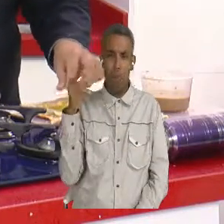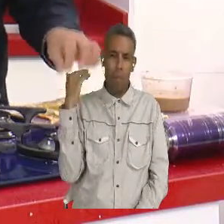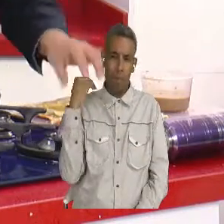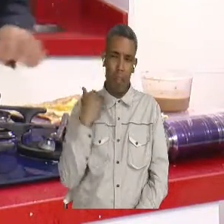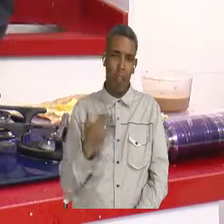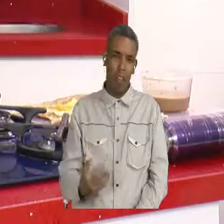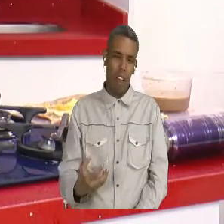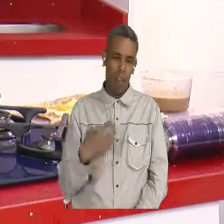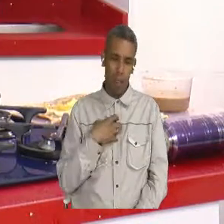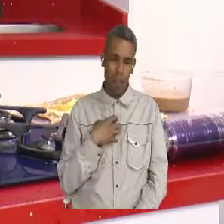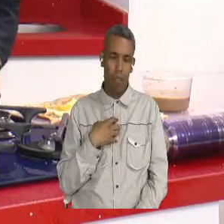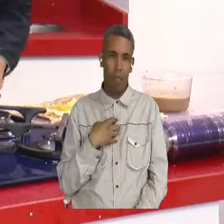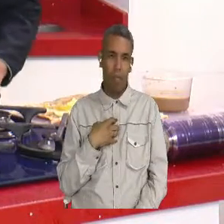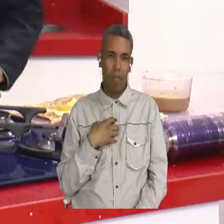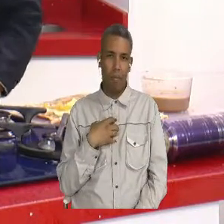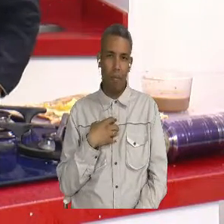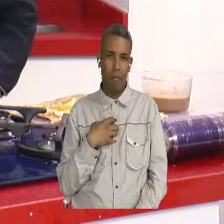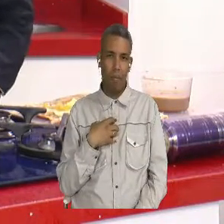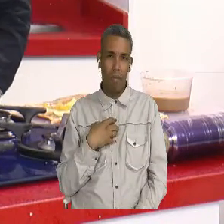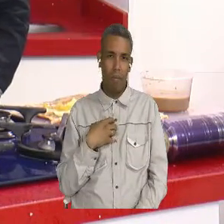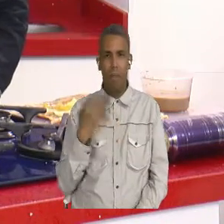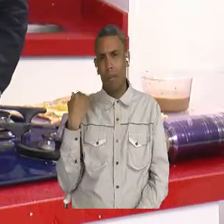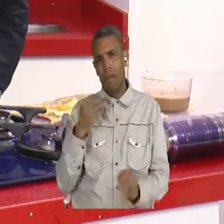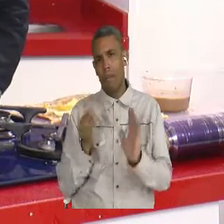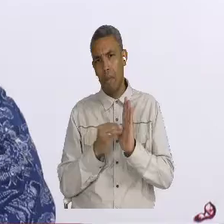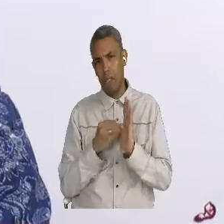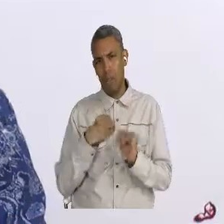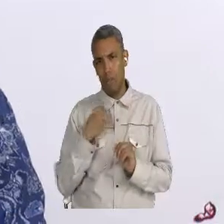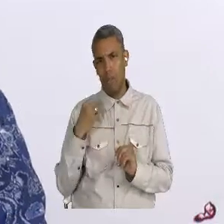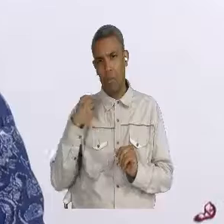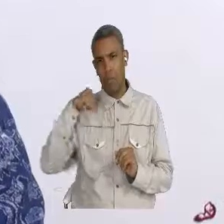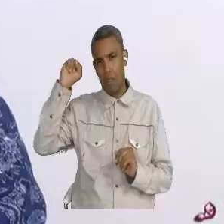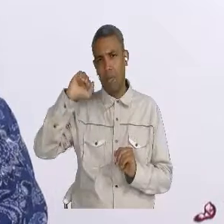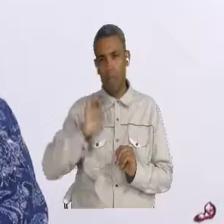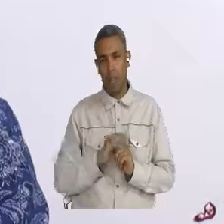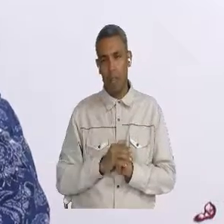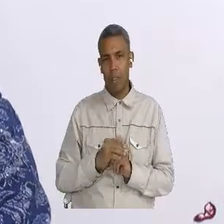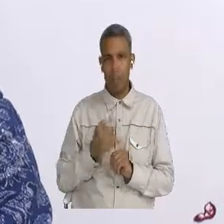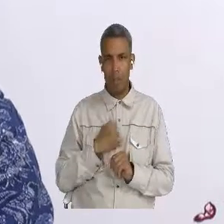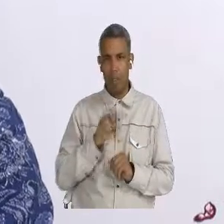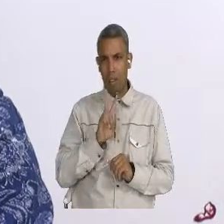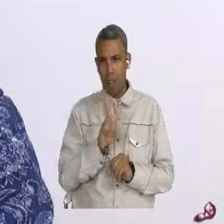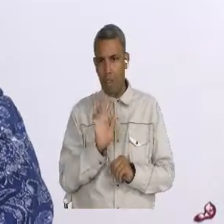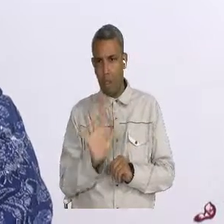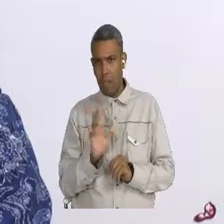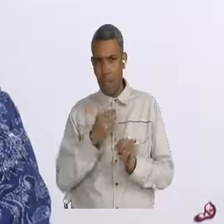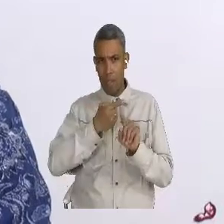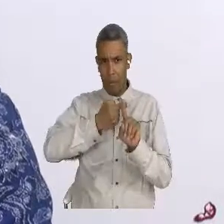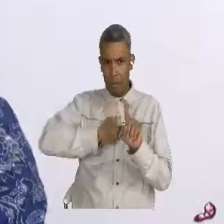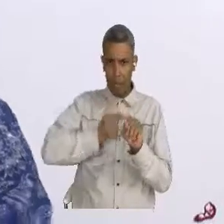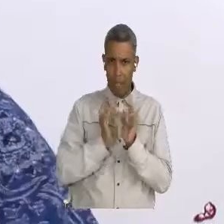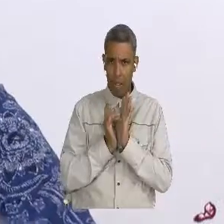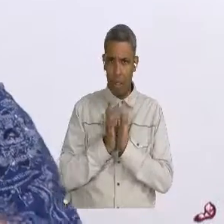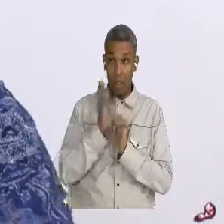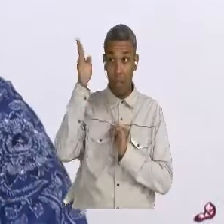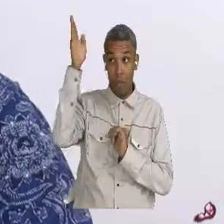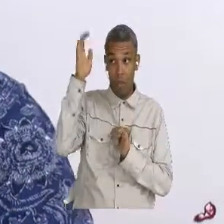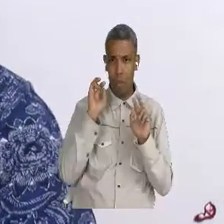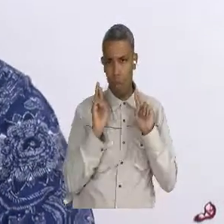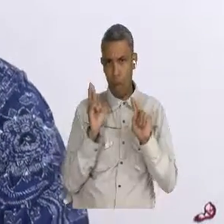ir a competir a Valledupar. Me voy el día 25, si Dios lo permite, si él así lo quiere, y empezaremos